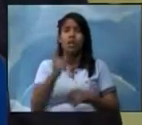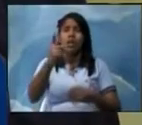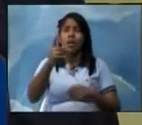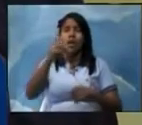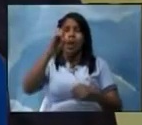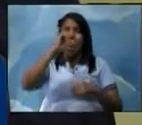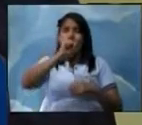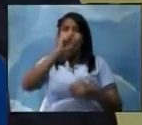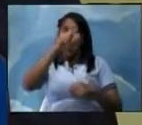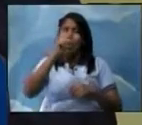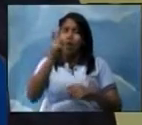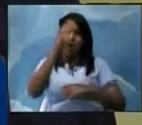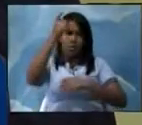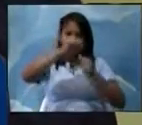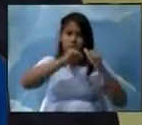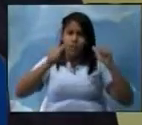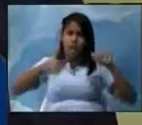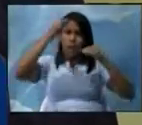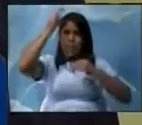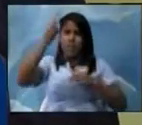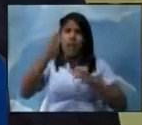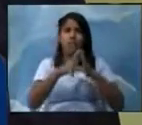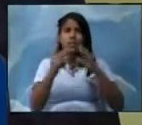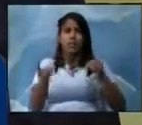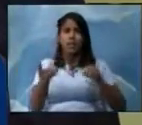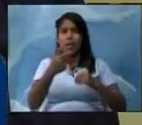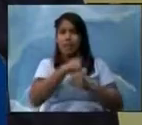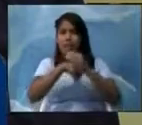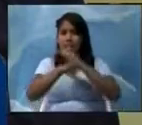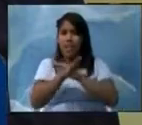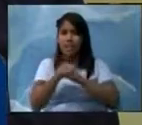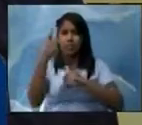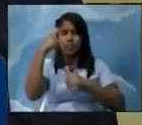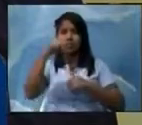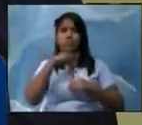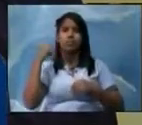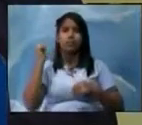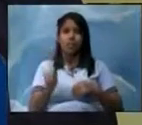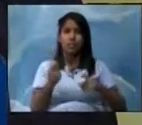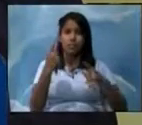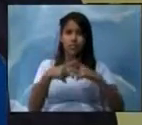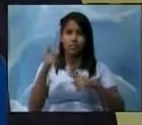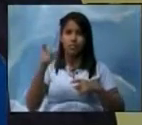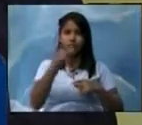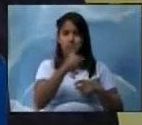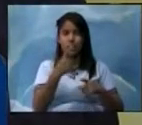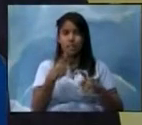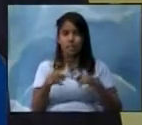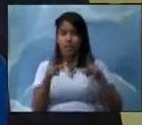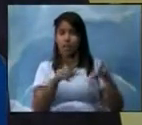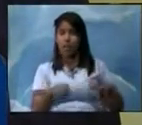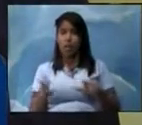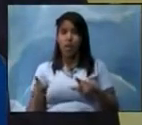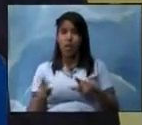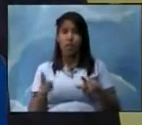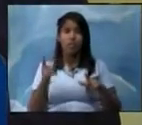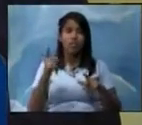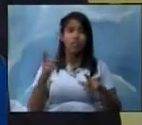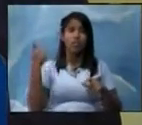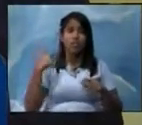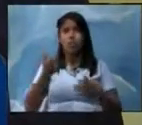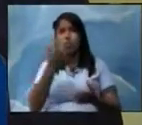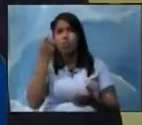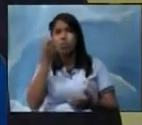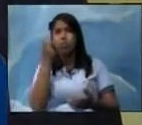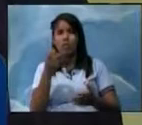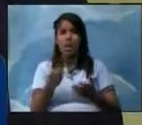a Ari capitán de la guardia del rey que había salido para matar a los sabios de Babilonia cuando Busca usted en el